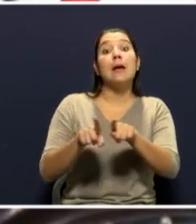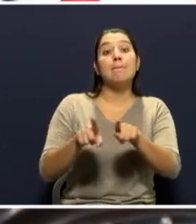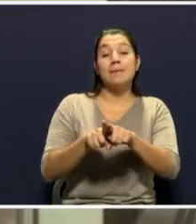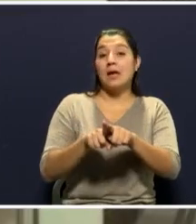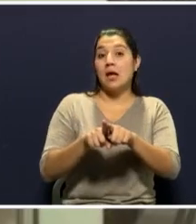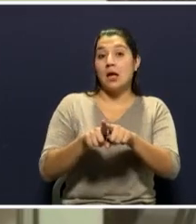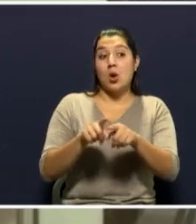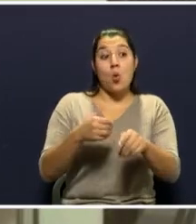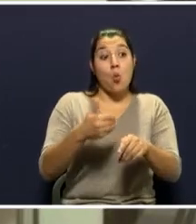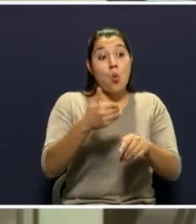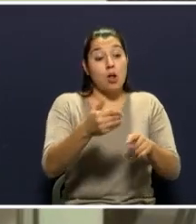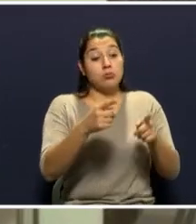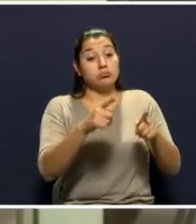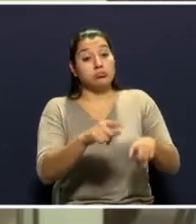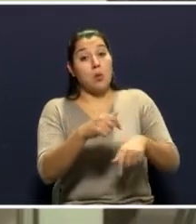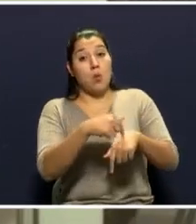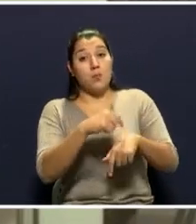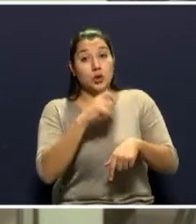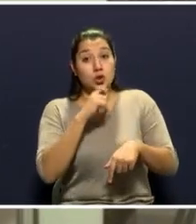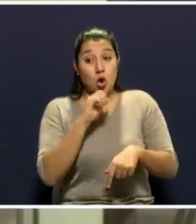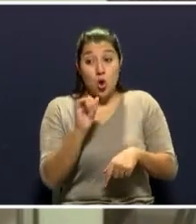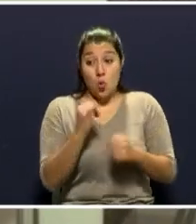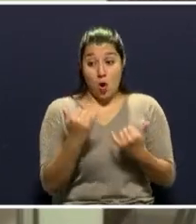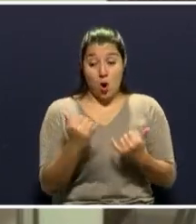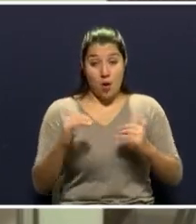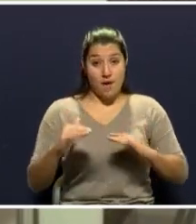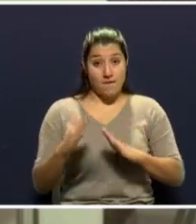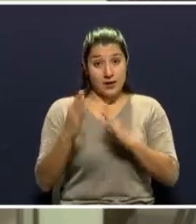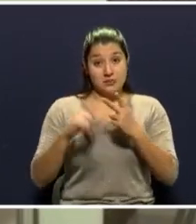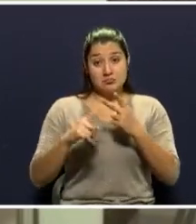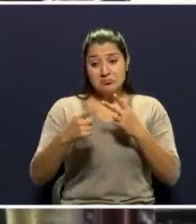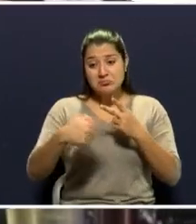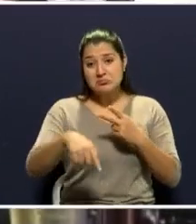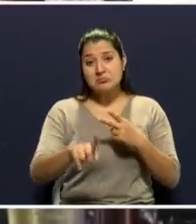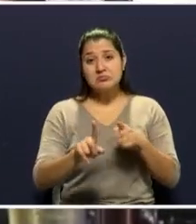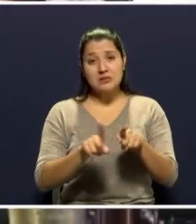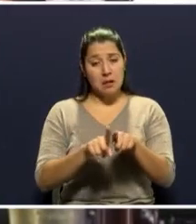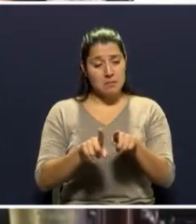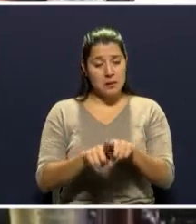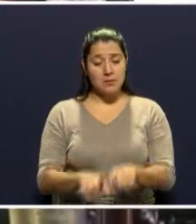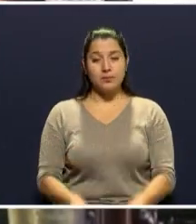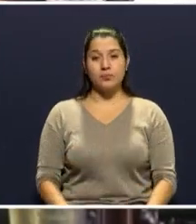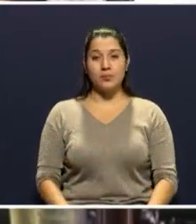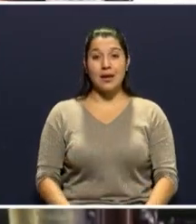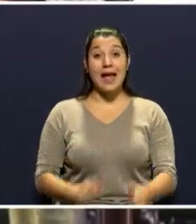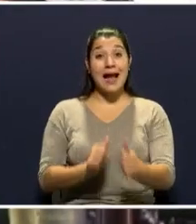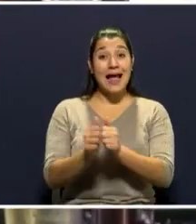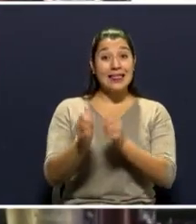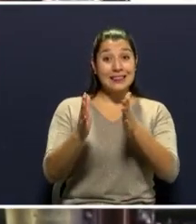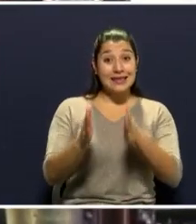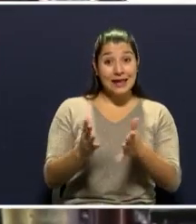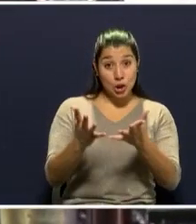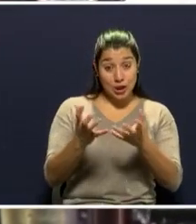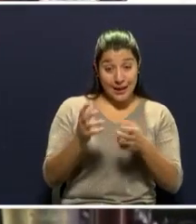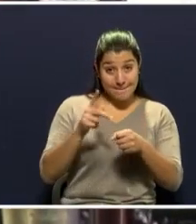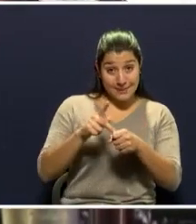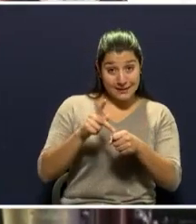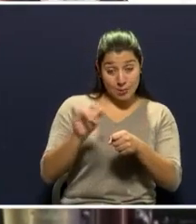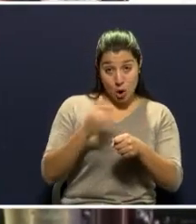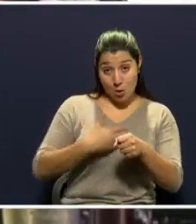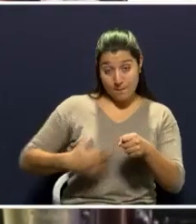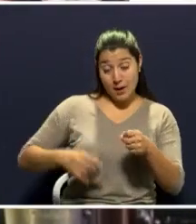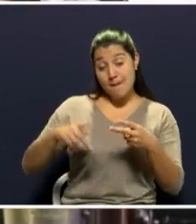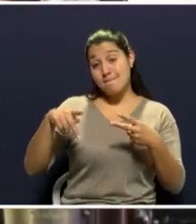en momentos de crisis como la que estamos viviendo y la que se nos acerca en los próximos años. Los candidatos a ocupar la presidencia del Congreso son